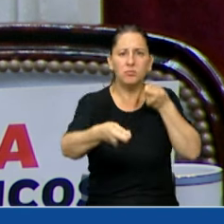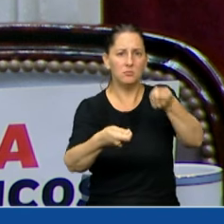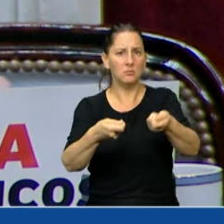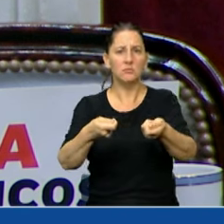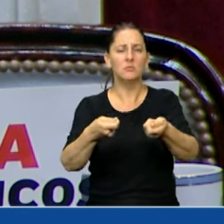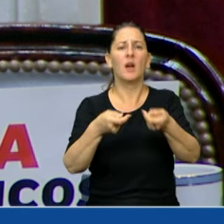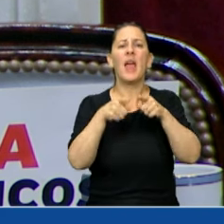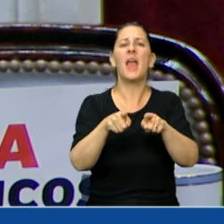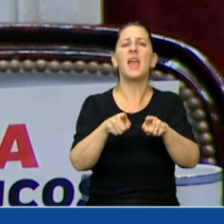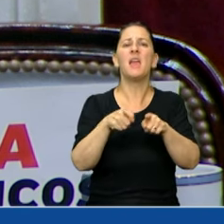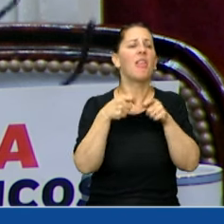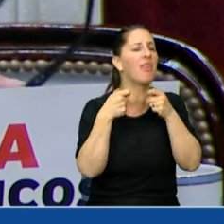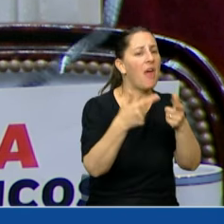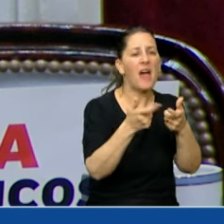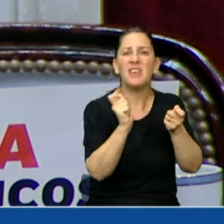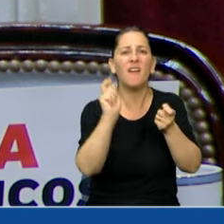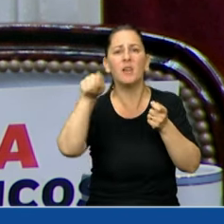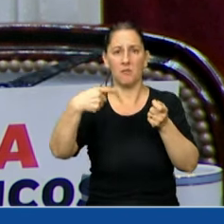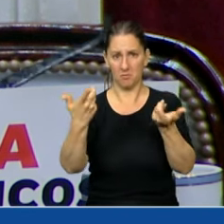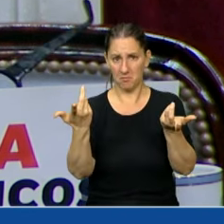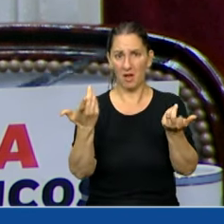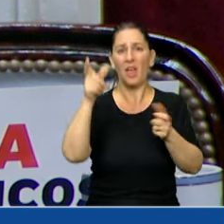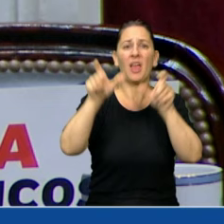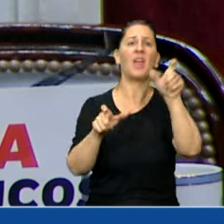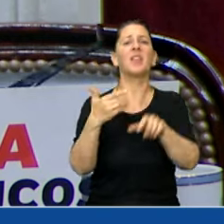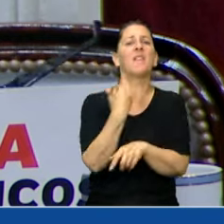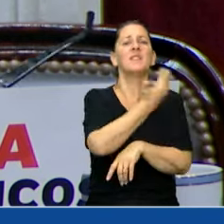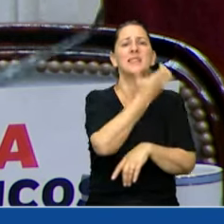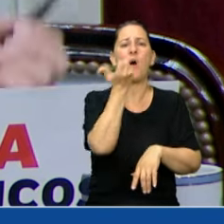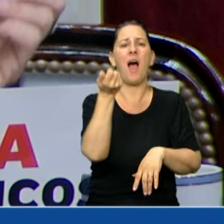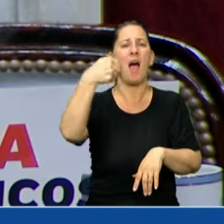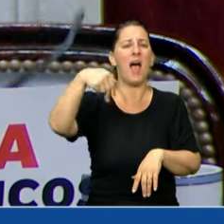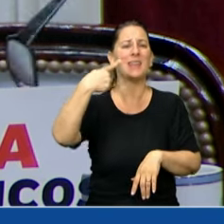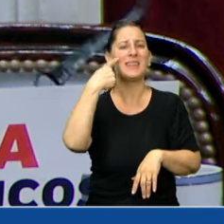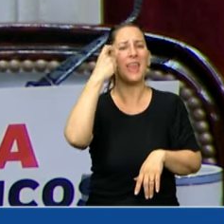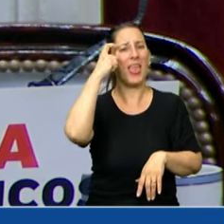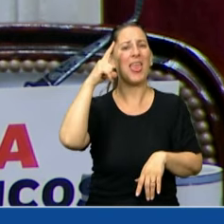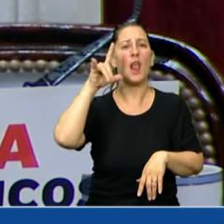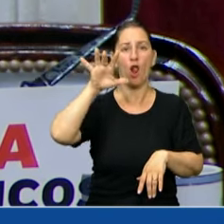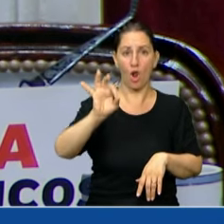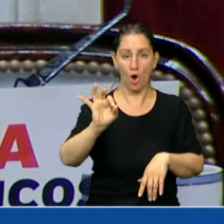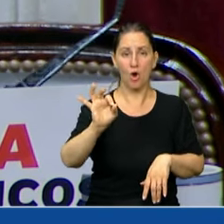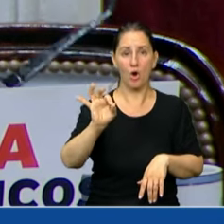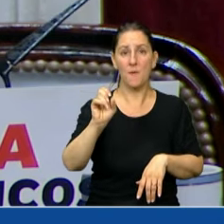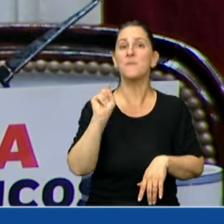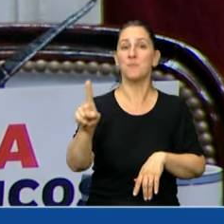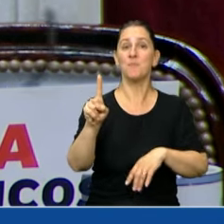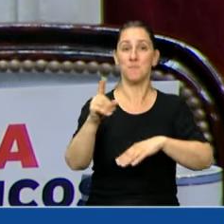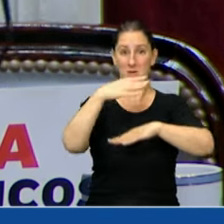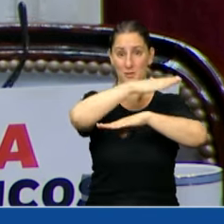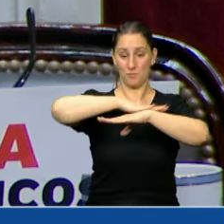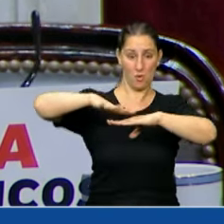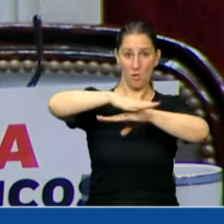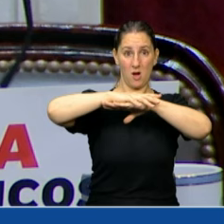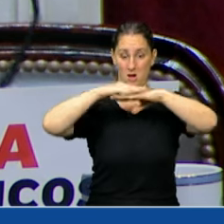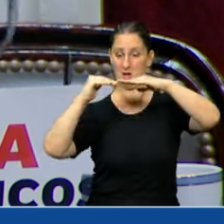termina derramando en ningún lado sino que lo digan los vecinos de añelo que están sobre el petróleo y